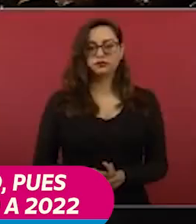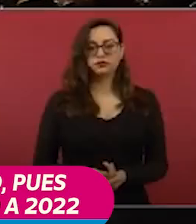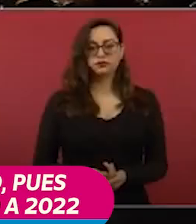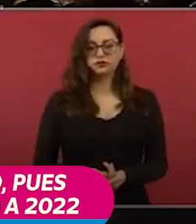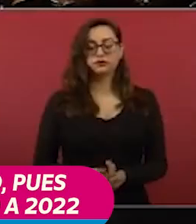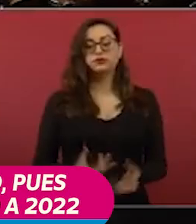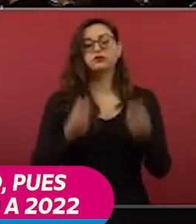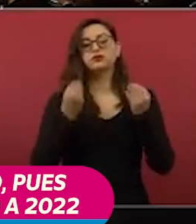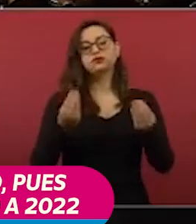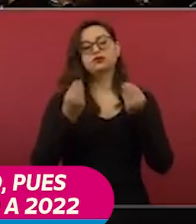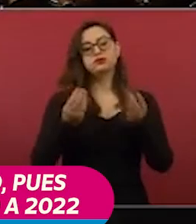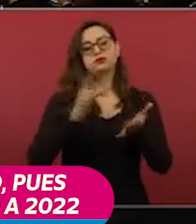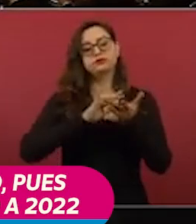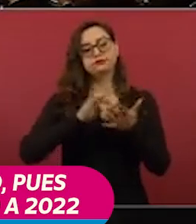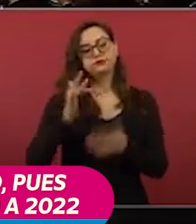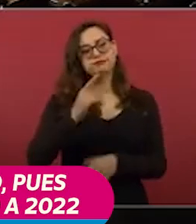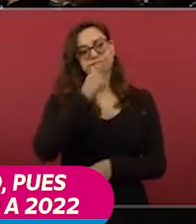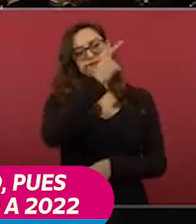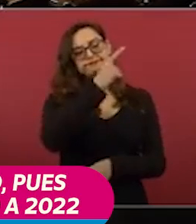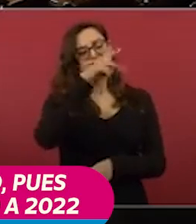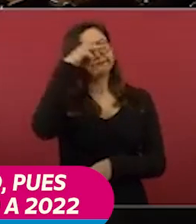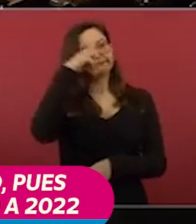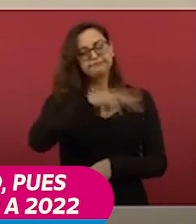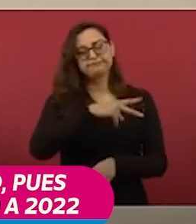Muchas gracias.